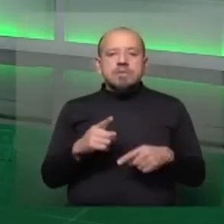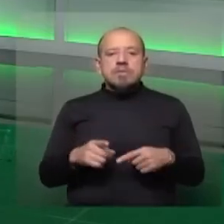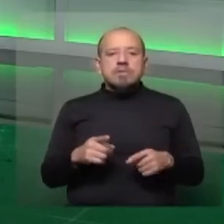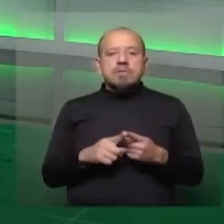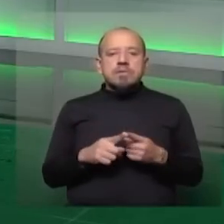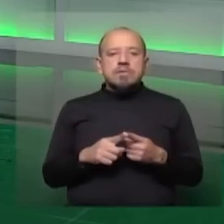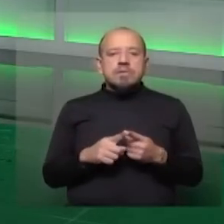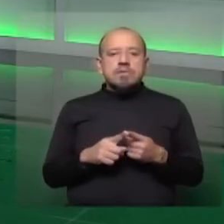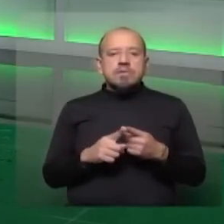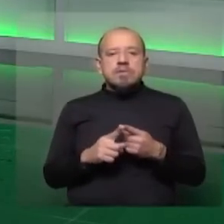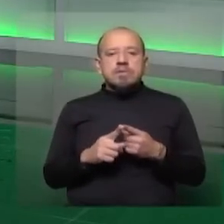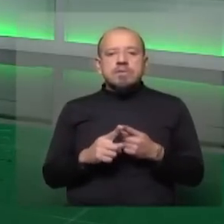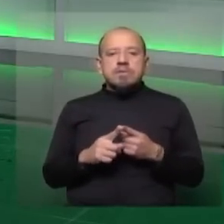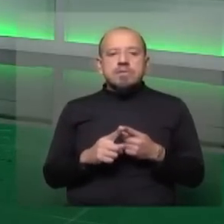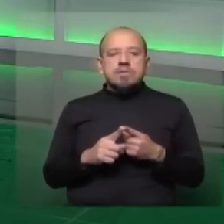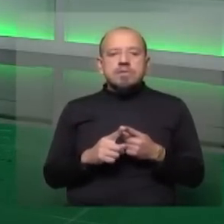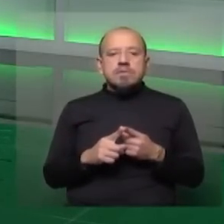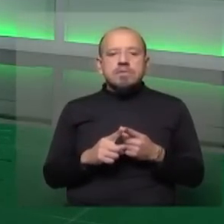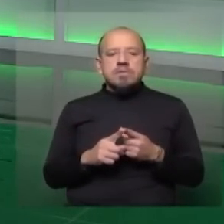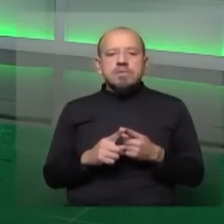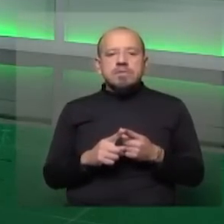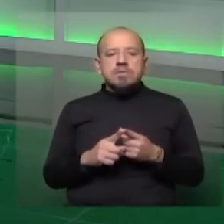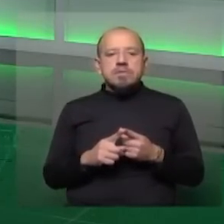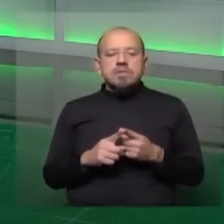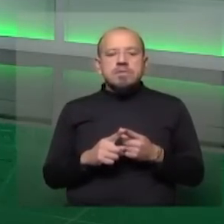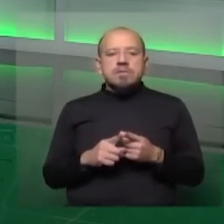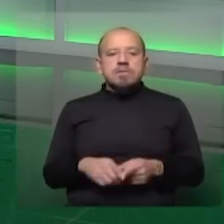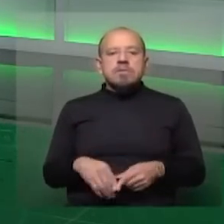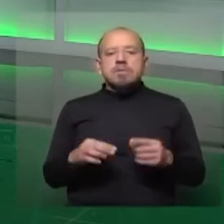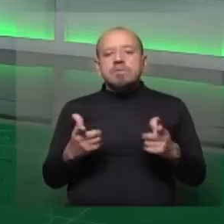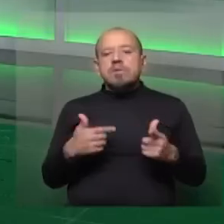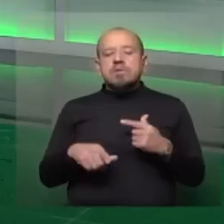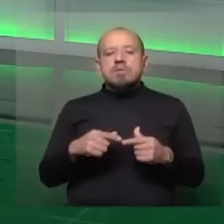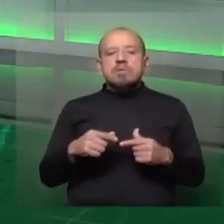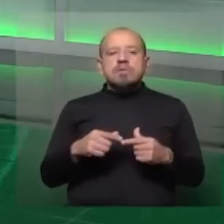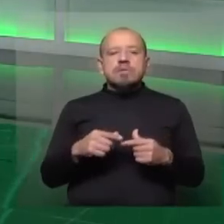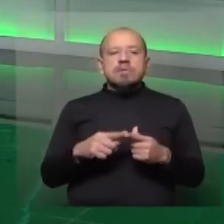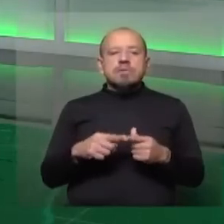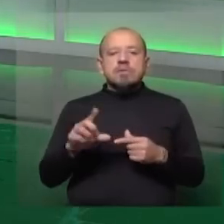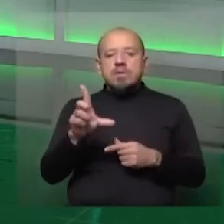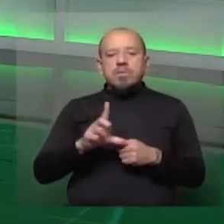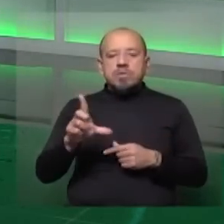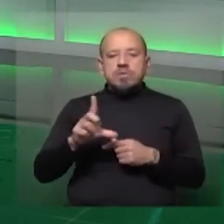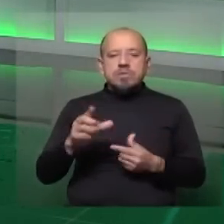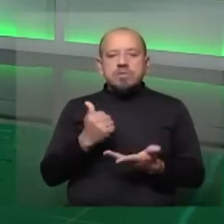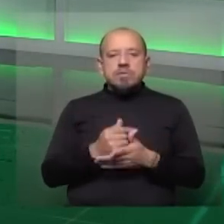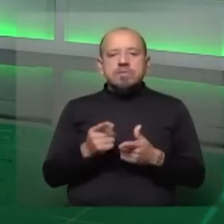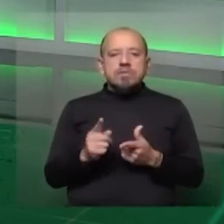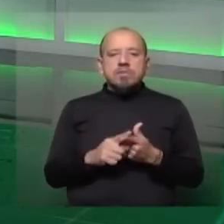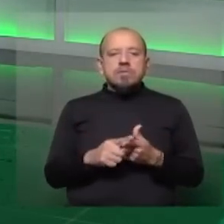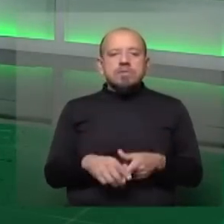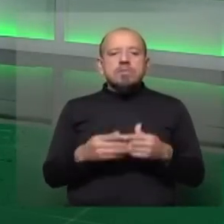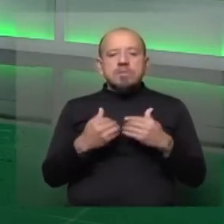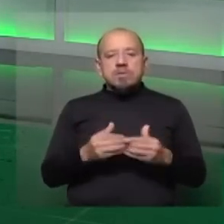des eh perfecto muy bien Ahí está bueno eh hoy no está Martín por hoy pero el lunes ya lo tendremos de nuevo y si te parece